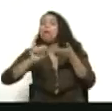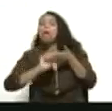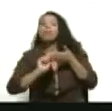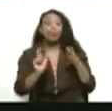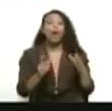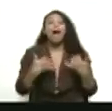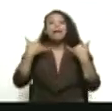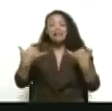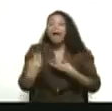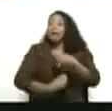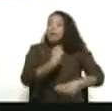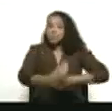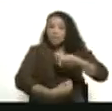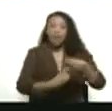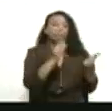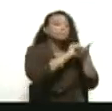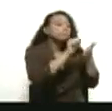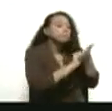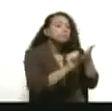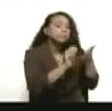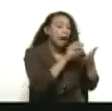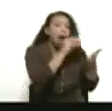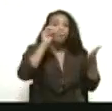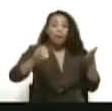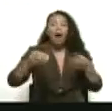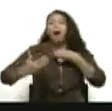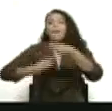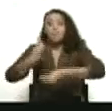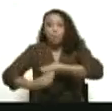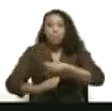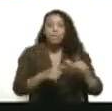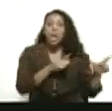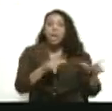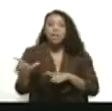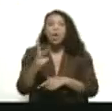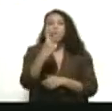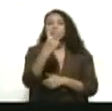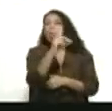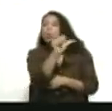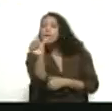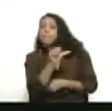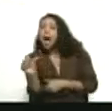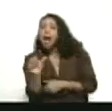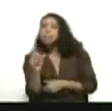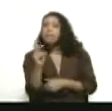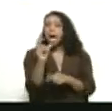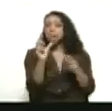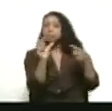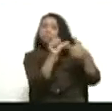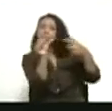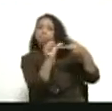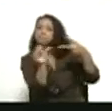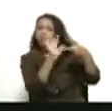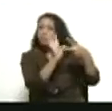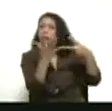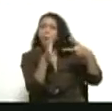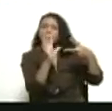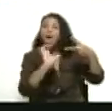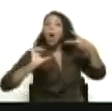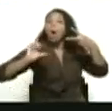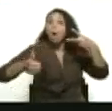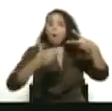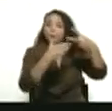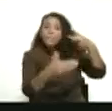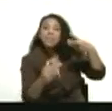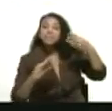ministro. Ya va a ser letra cumplida. Yo calculo que en menos de 2 semanas, más o menos, vamos a tener